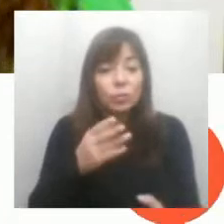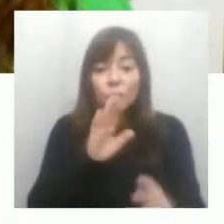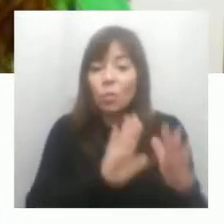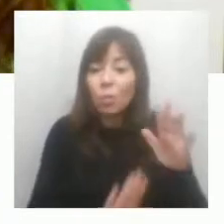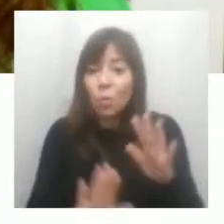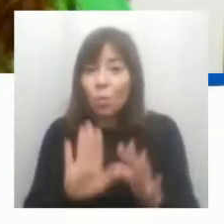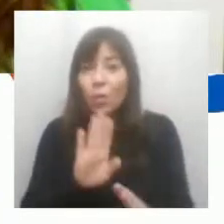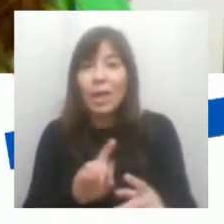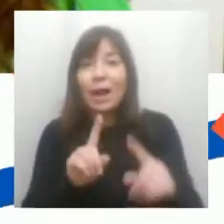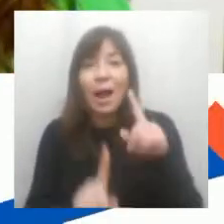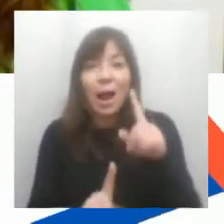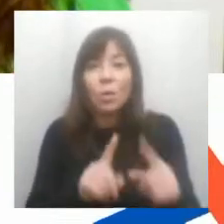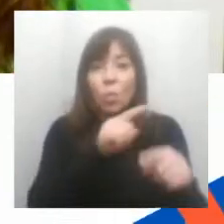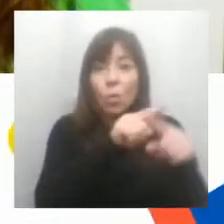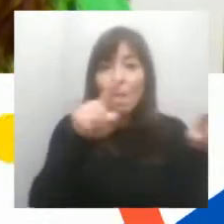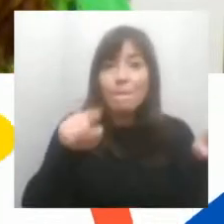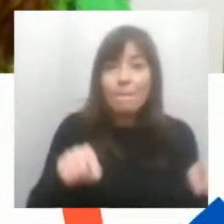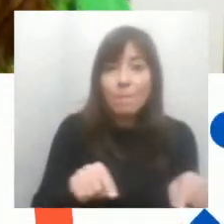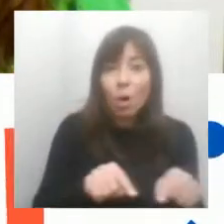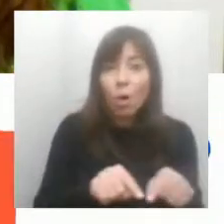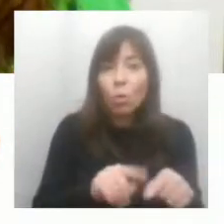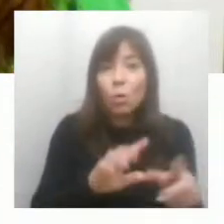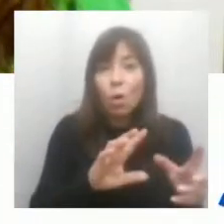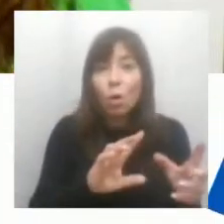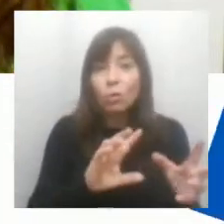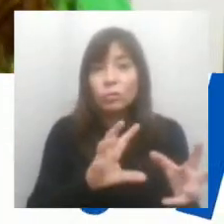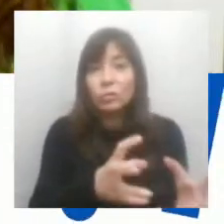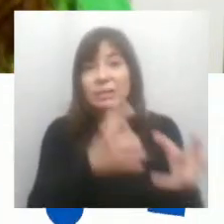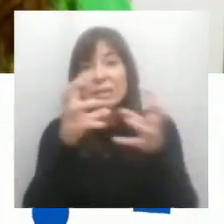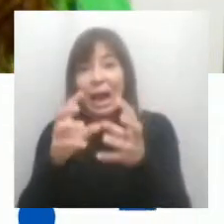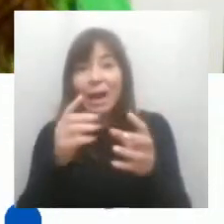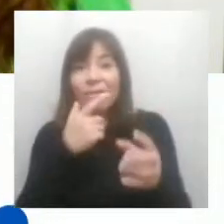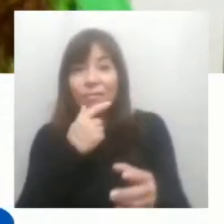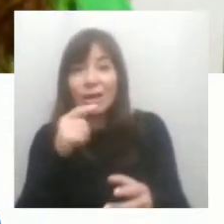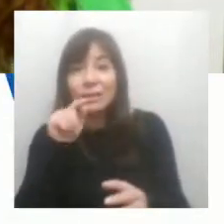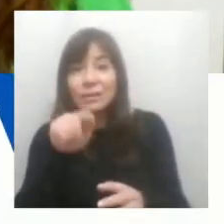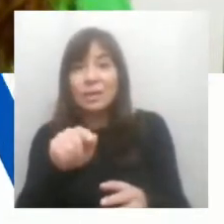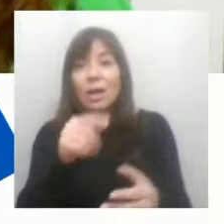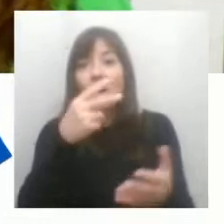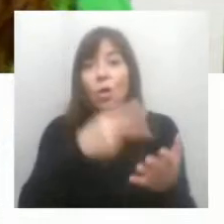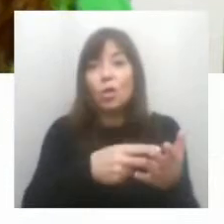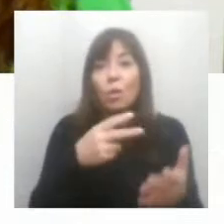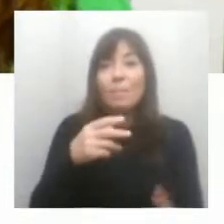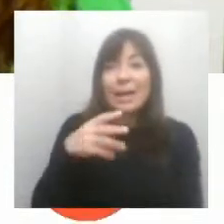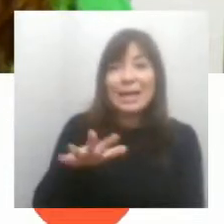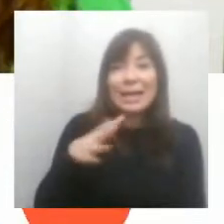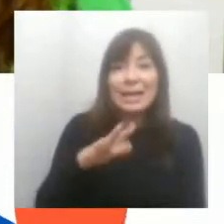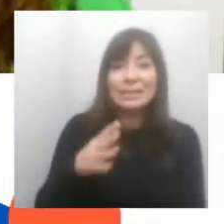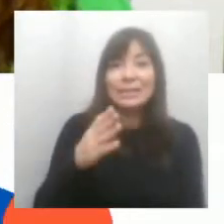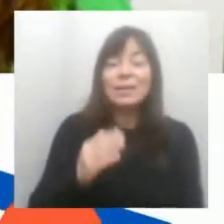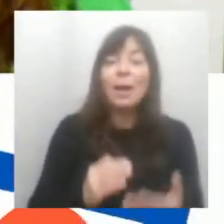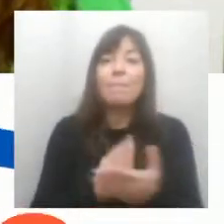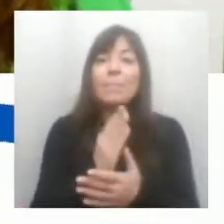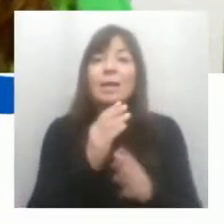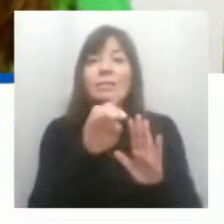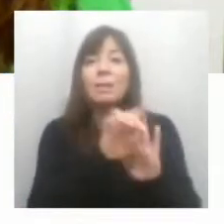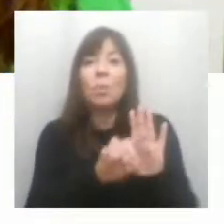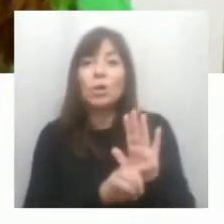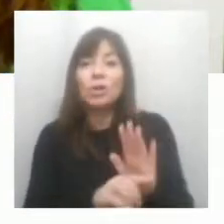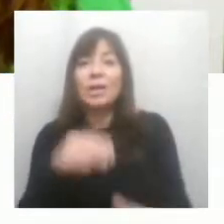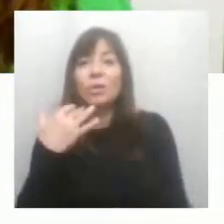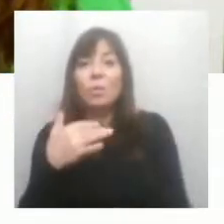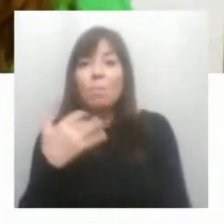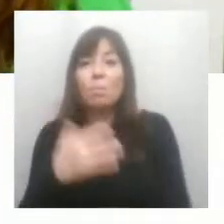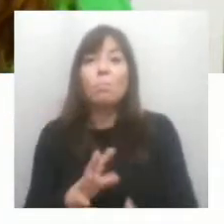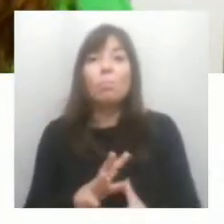algunos módulos de itinerancia en su momento también, pero el 2015, específicamente en 2015, nace un proyecto muy importante